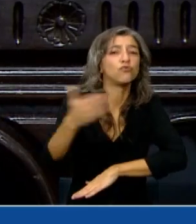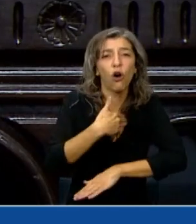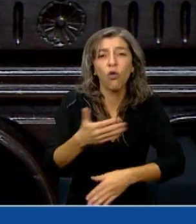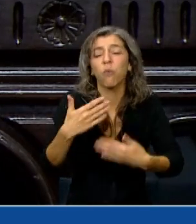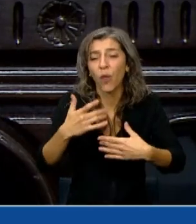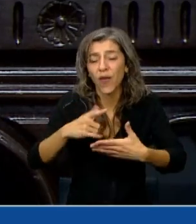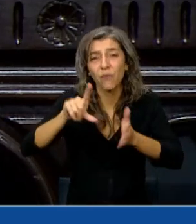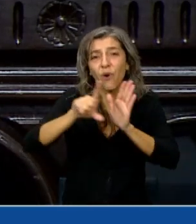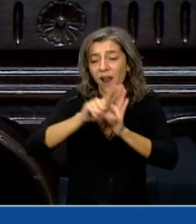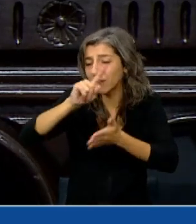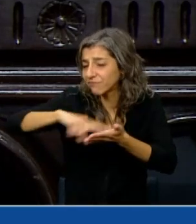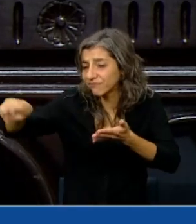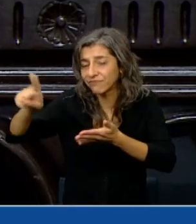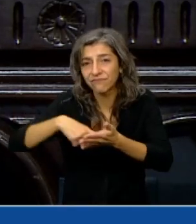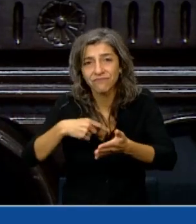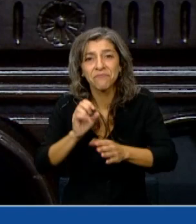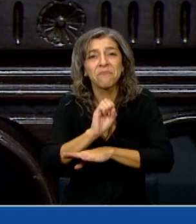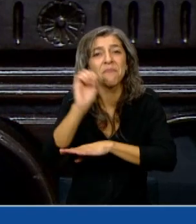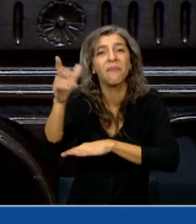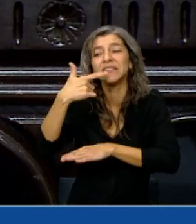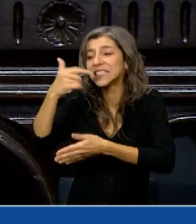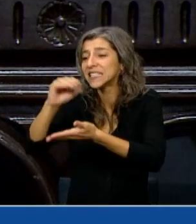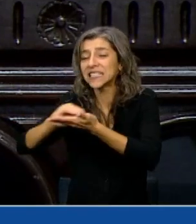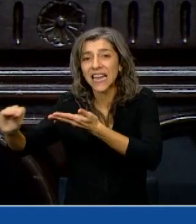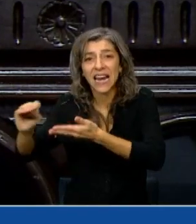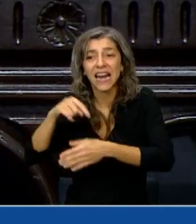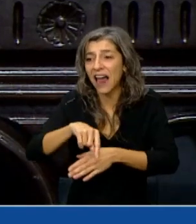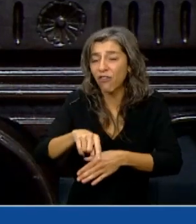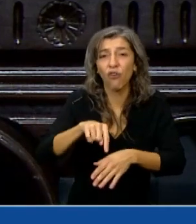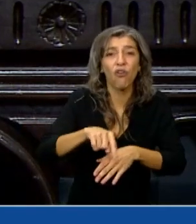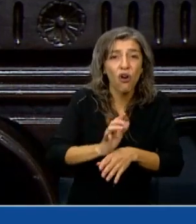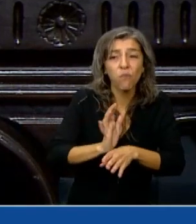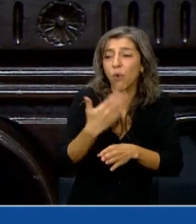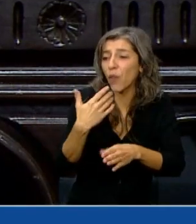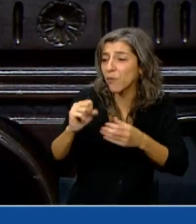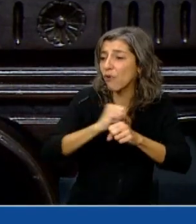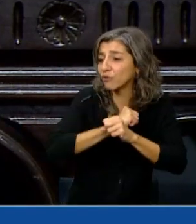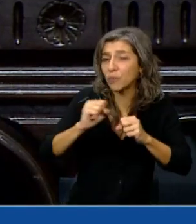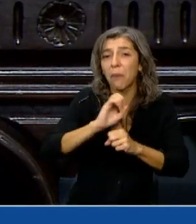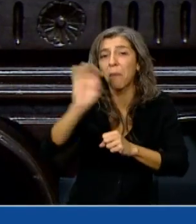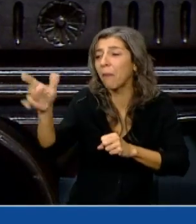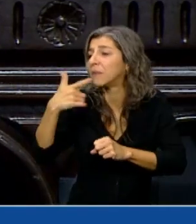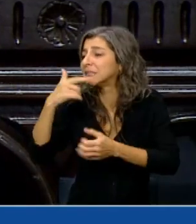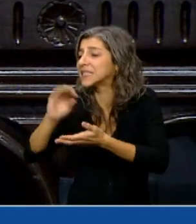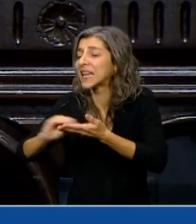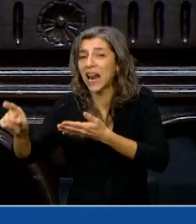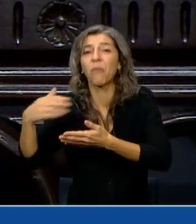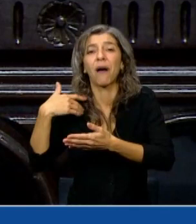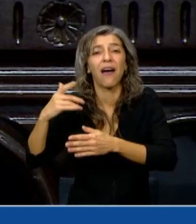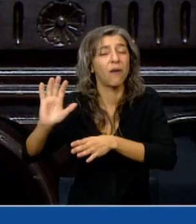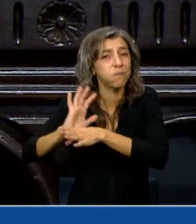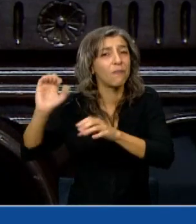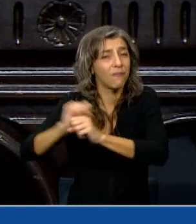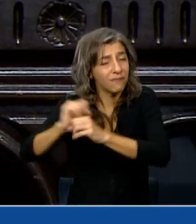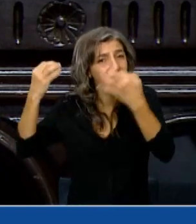media sanción que muestre que estamos a la altura de lo que para lo que la gente nos eligió. No hacerlo es darle